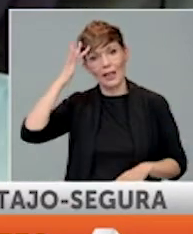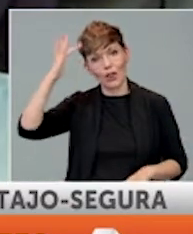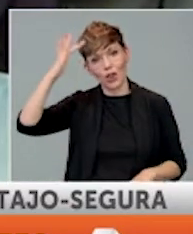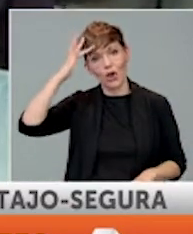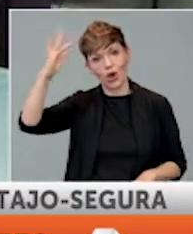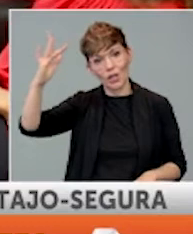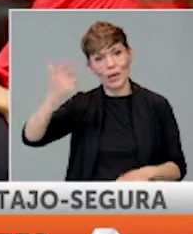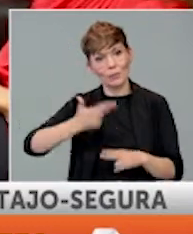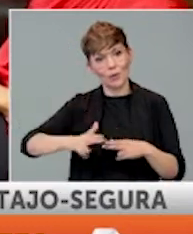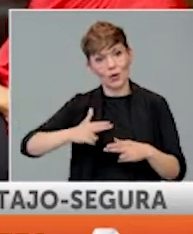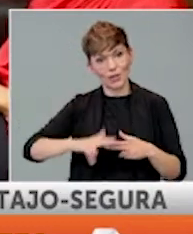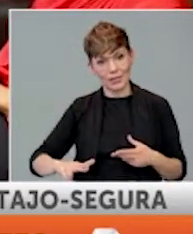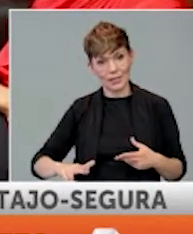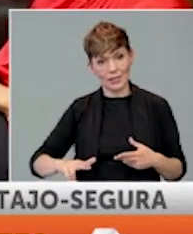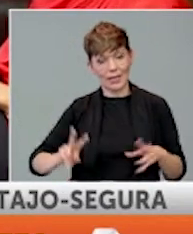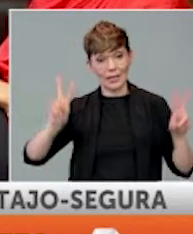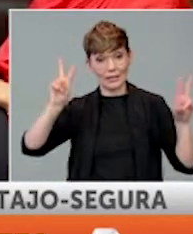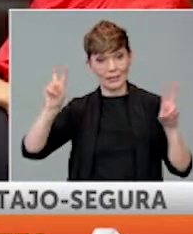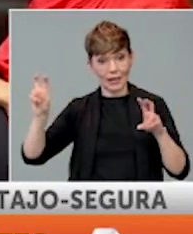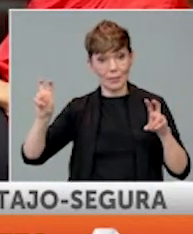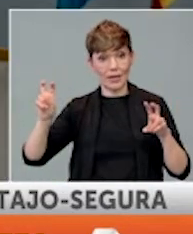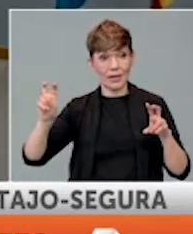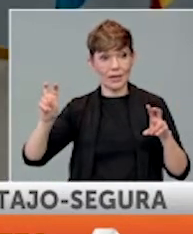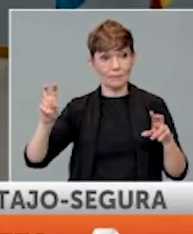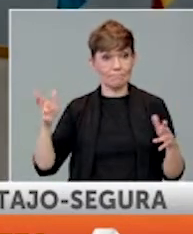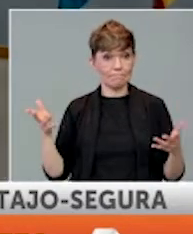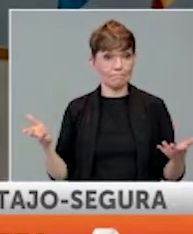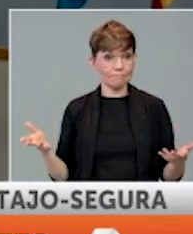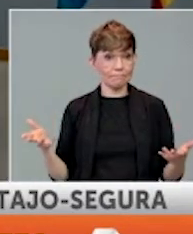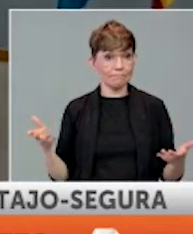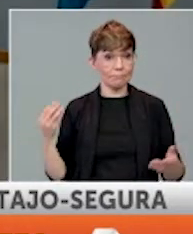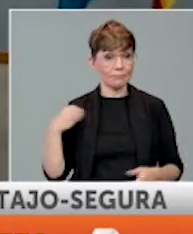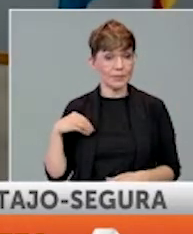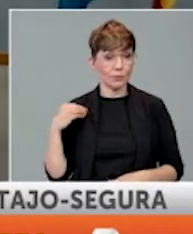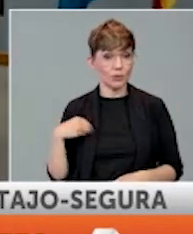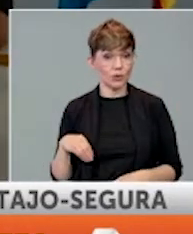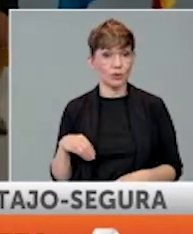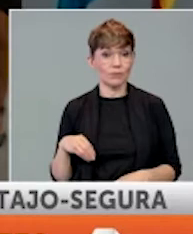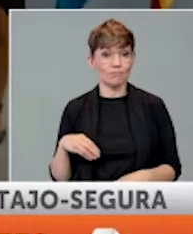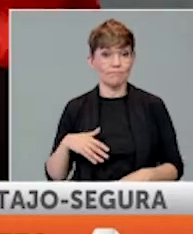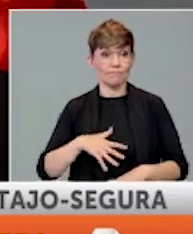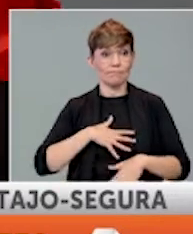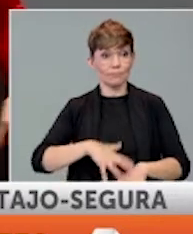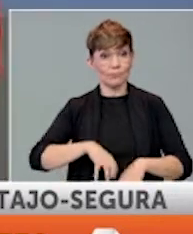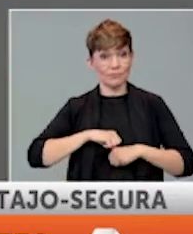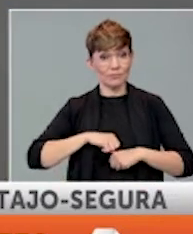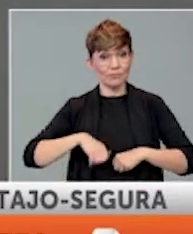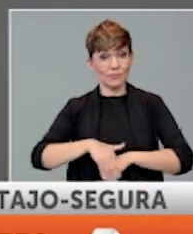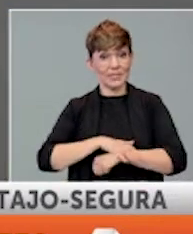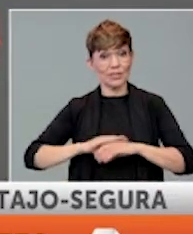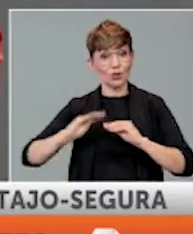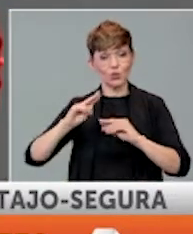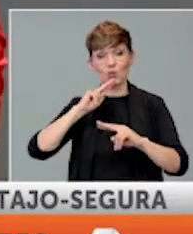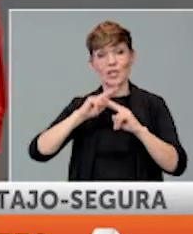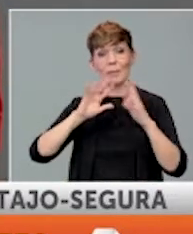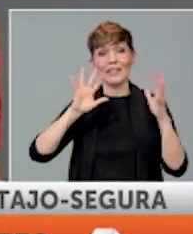alejadas de la idea que podría dar a entender del nombre del ministerio, transición ecológica. Esto